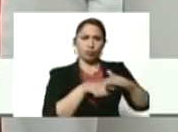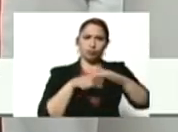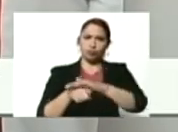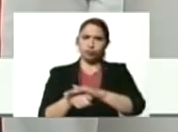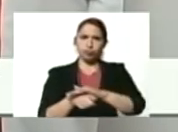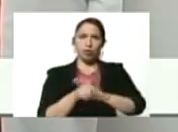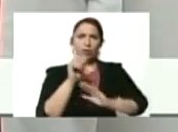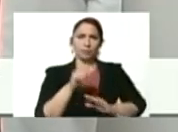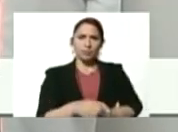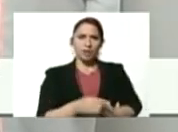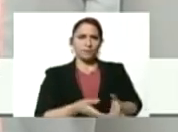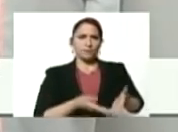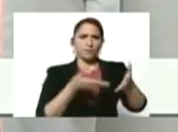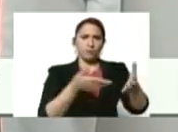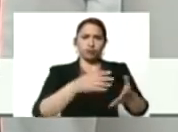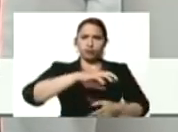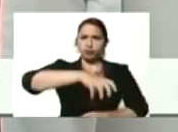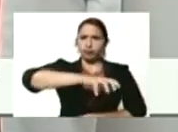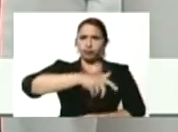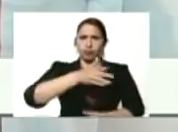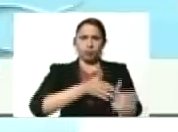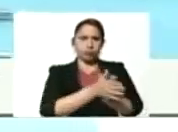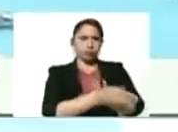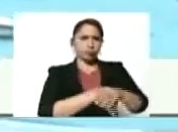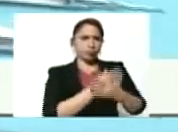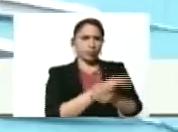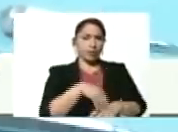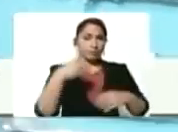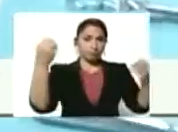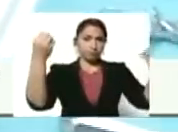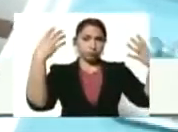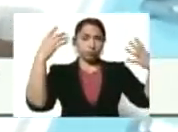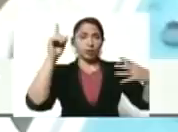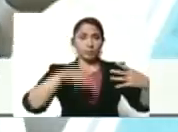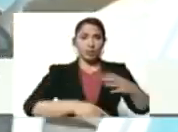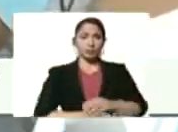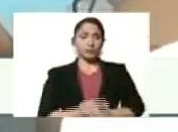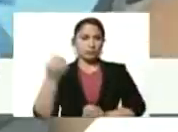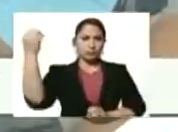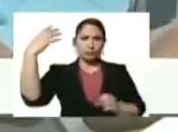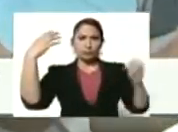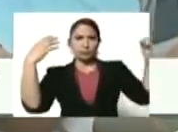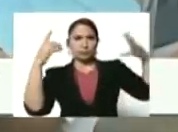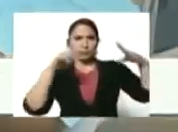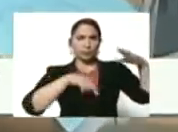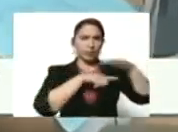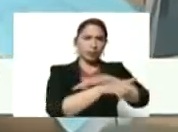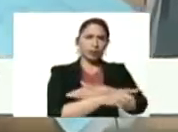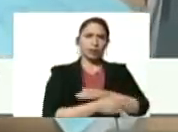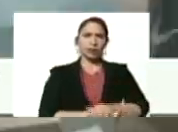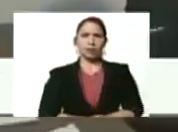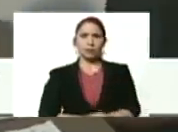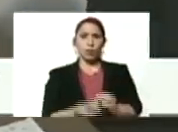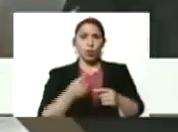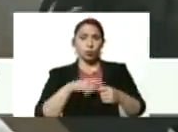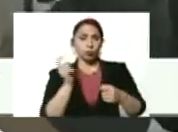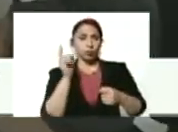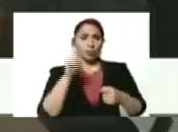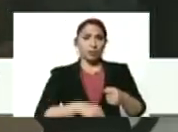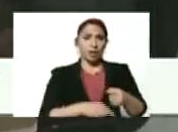de lavamanos, instalación de la iluminación, instalación de la señalética interna y externa, sustitución de